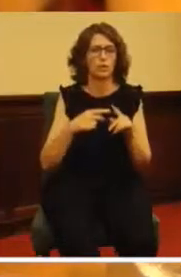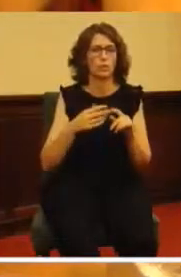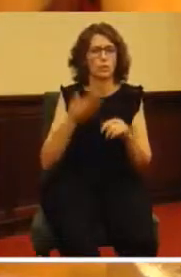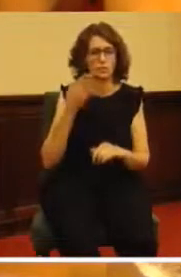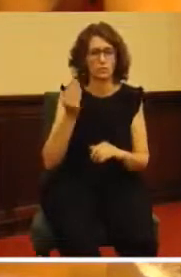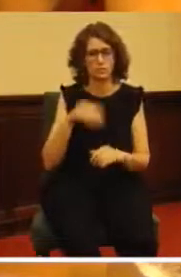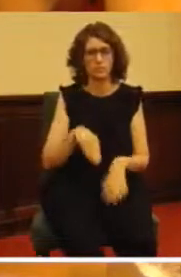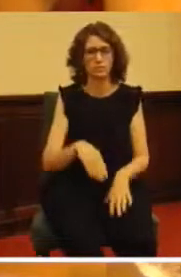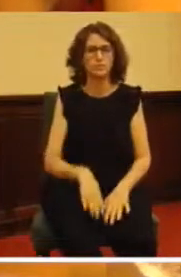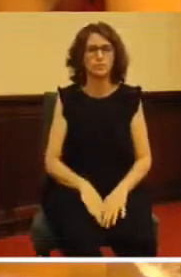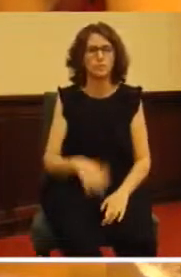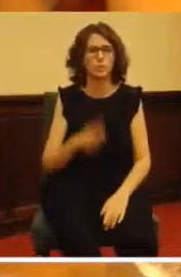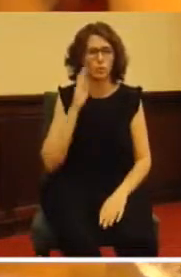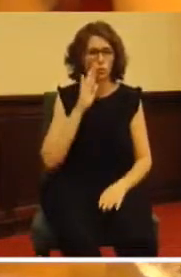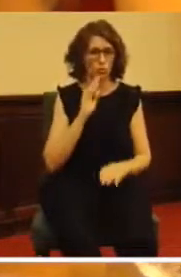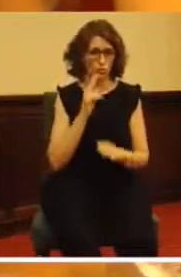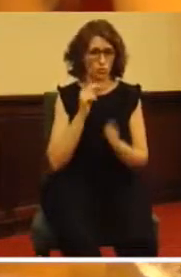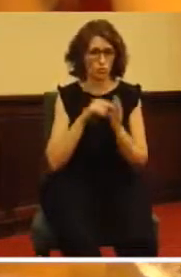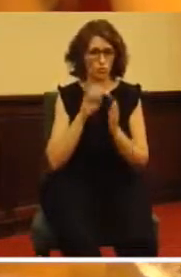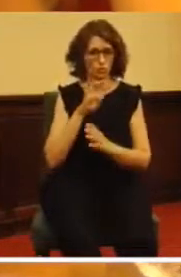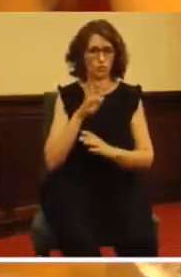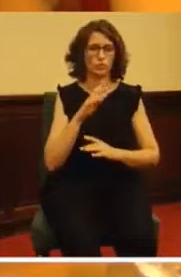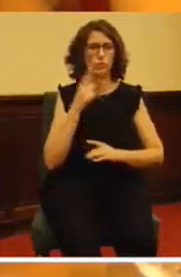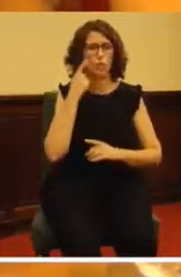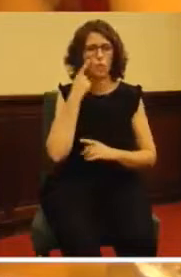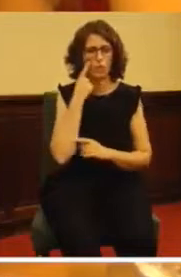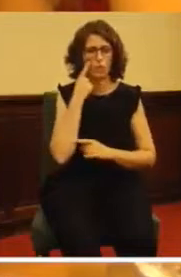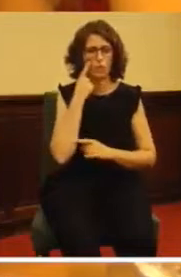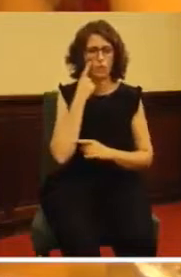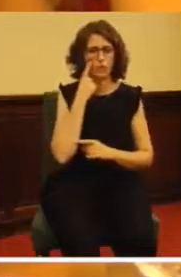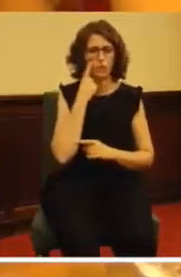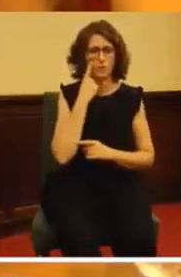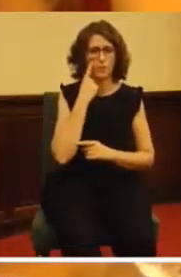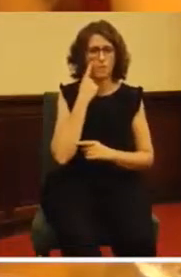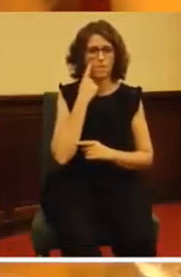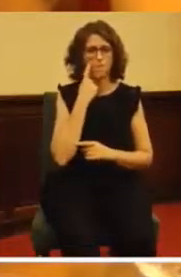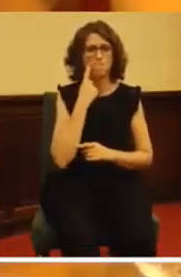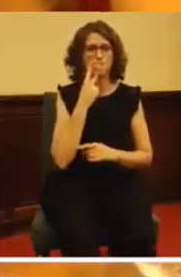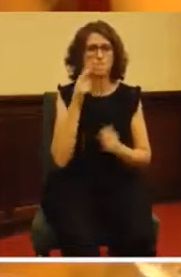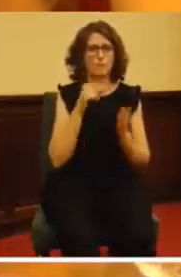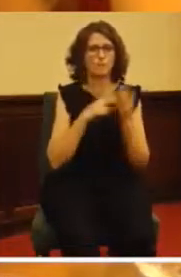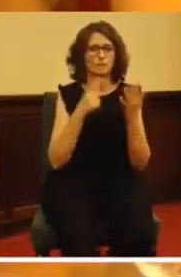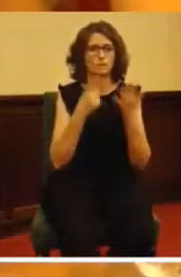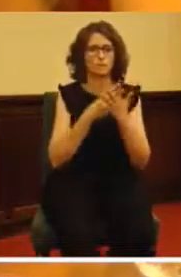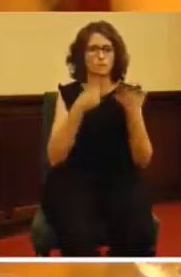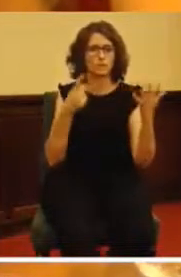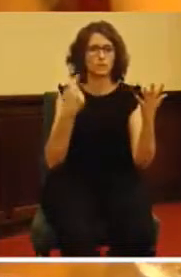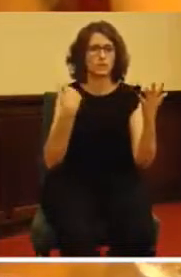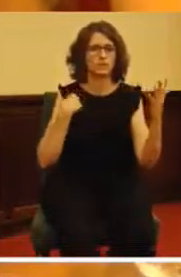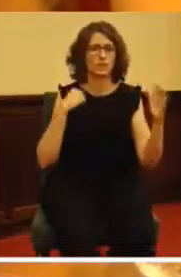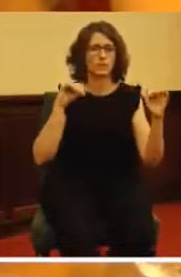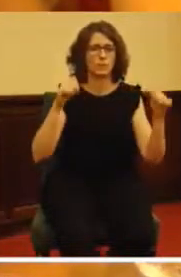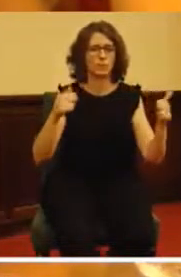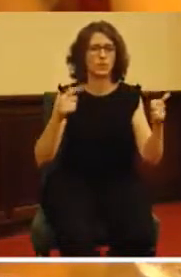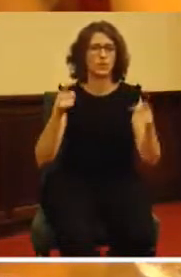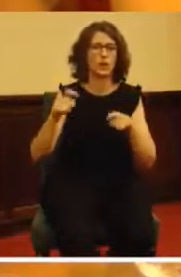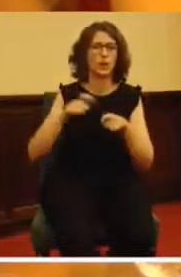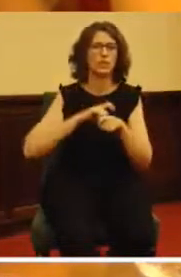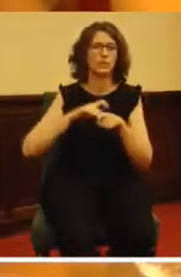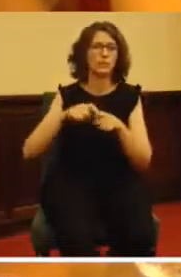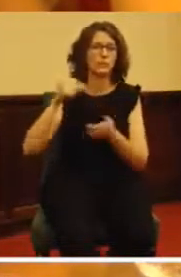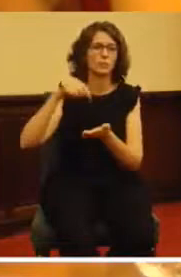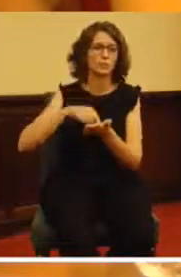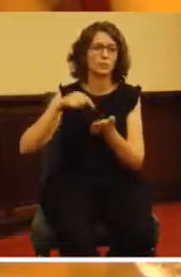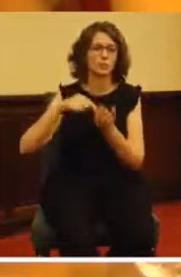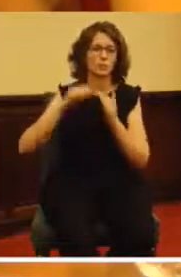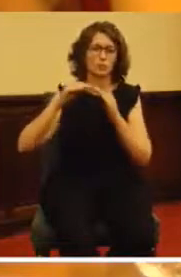2014. Y ahora, ojo, ojo, porque en el año 2016 ya tenemos la bajada del tipo impositivo